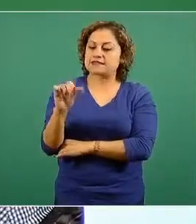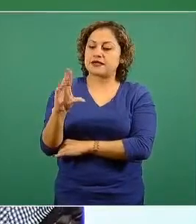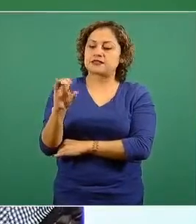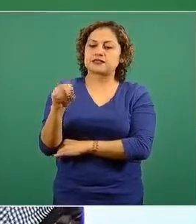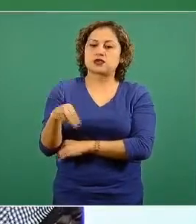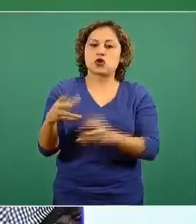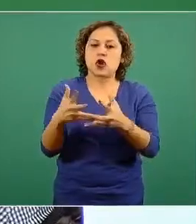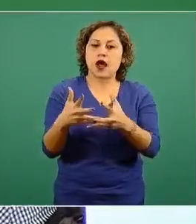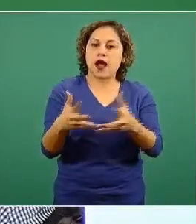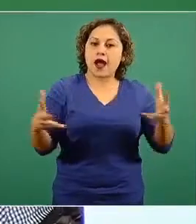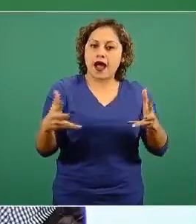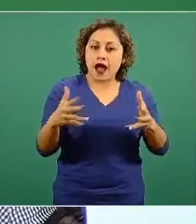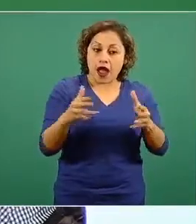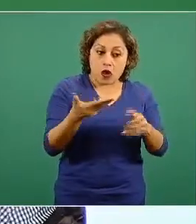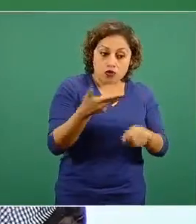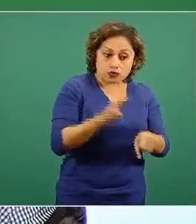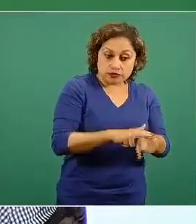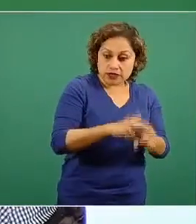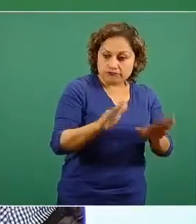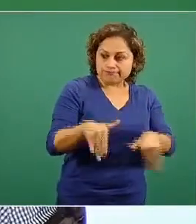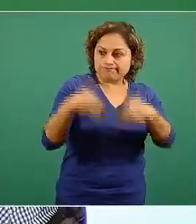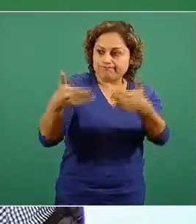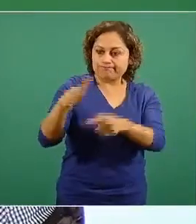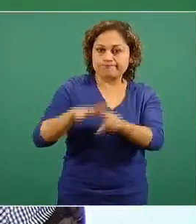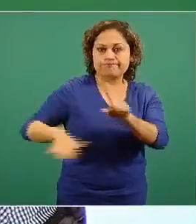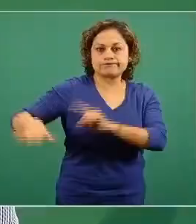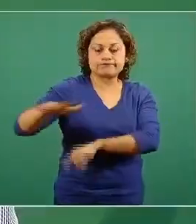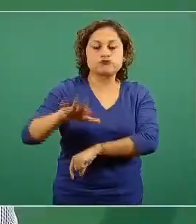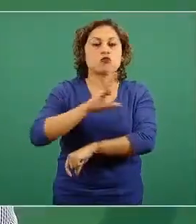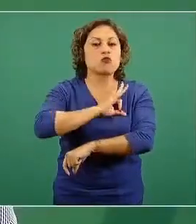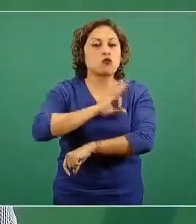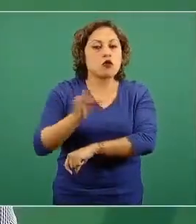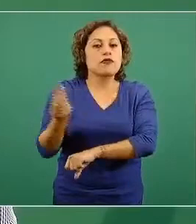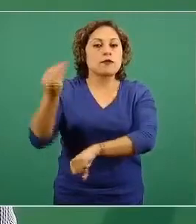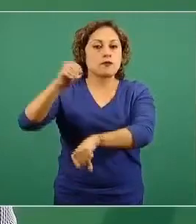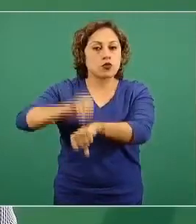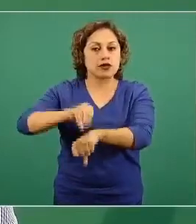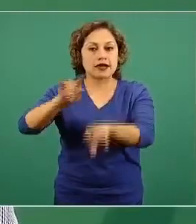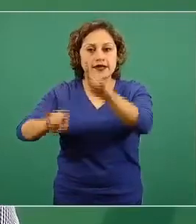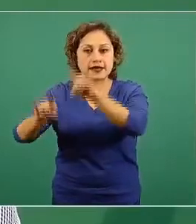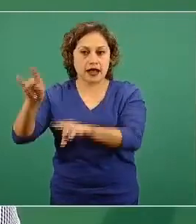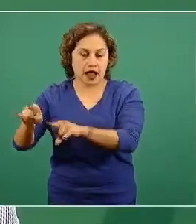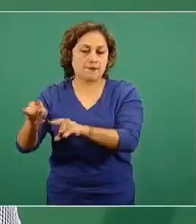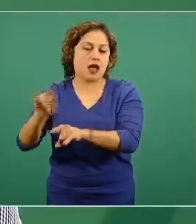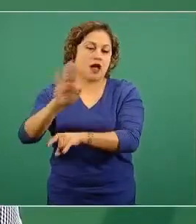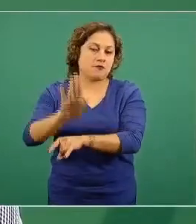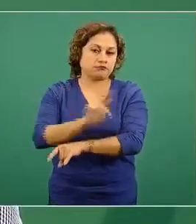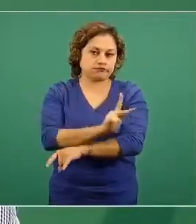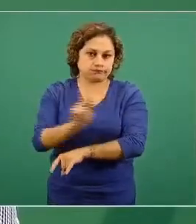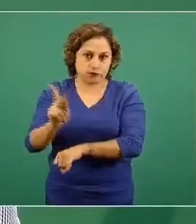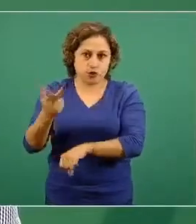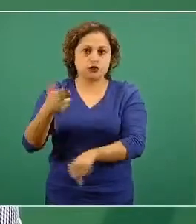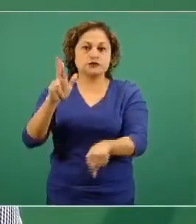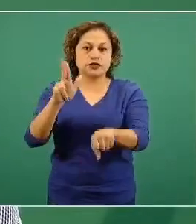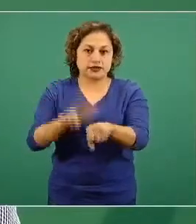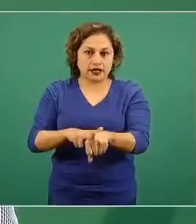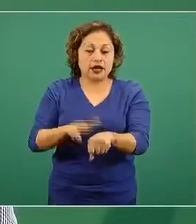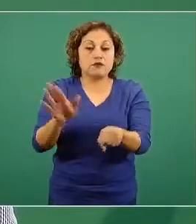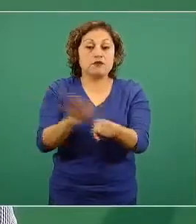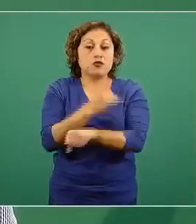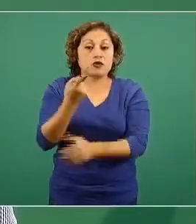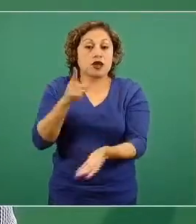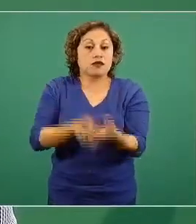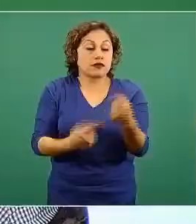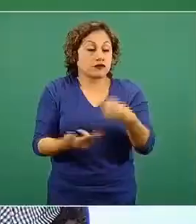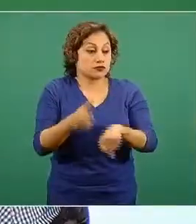expandir todavía cuando ya las camas al interior de un hospital se han terminado o ya no hay más camas que puedan seguirse